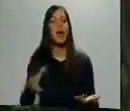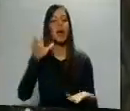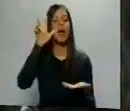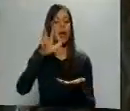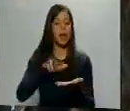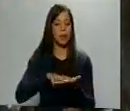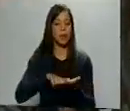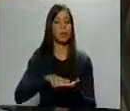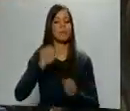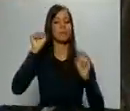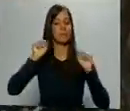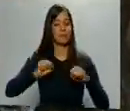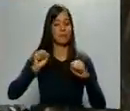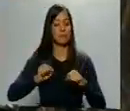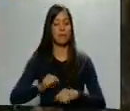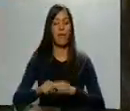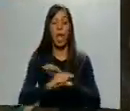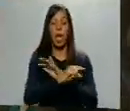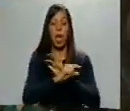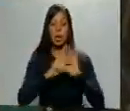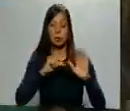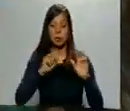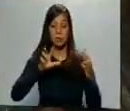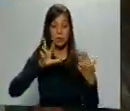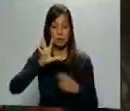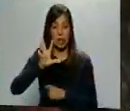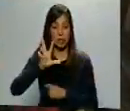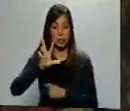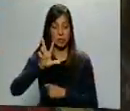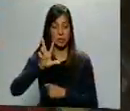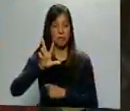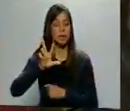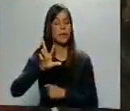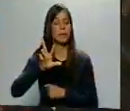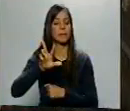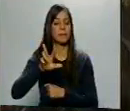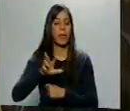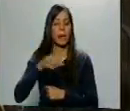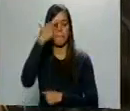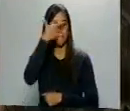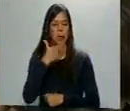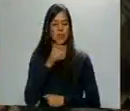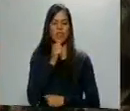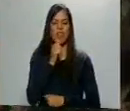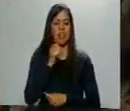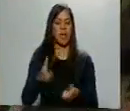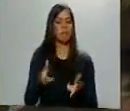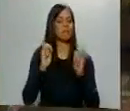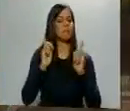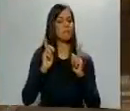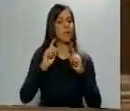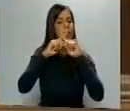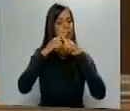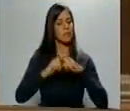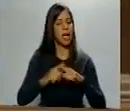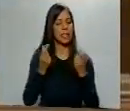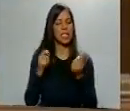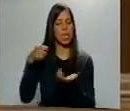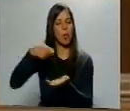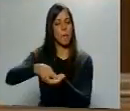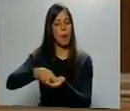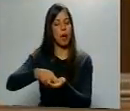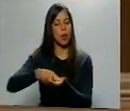Aprobado. Artículo 3. Autoridad competente para la determinación del valor de la unidad